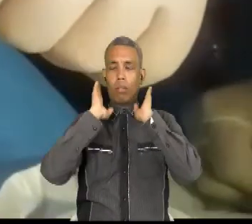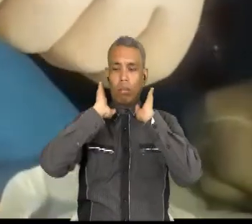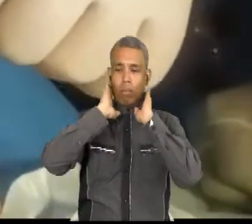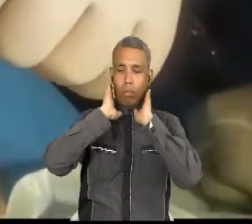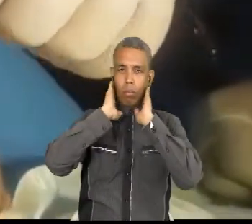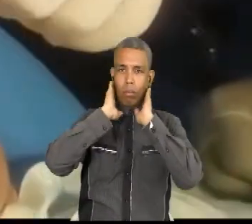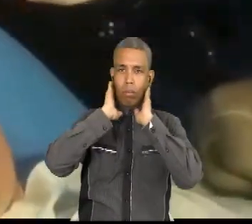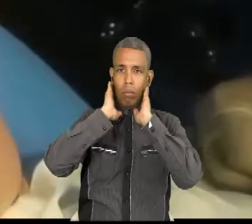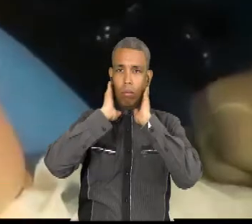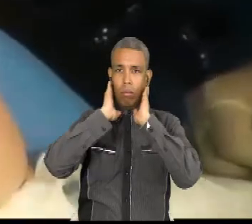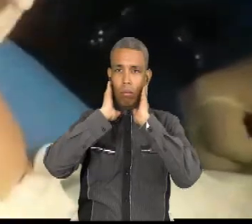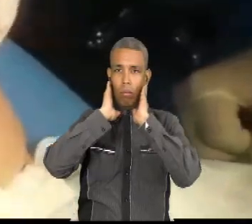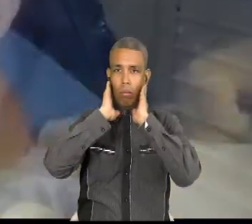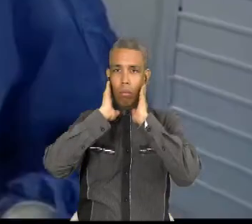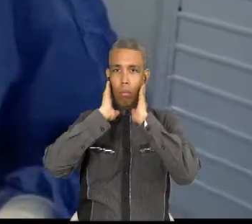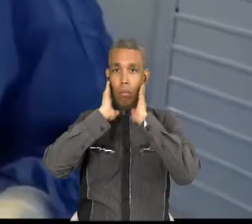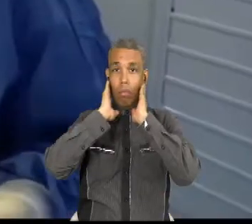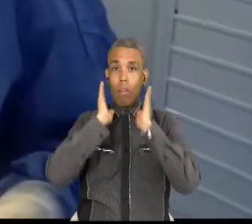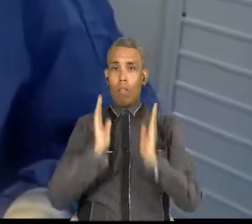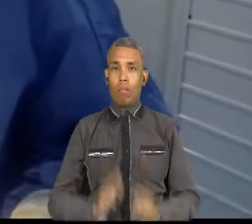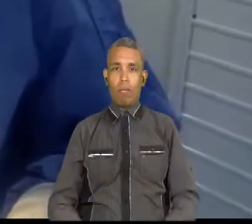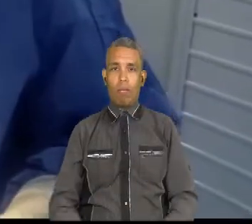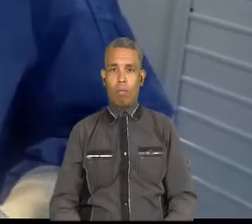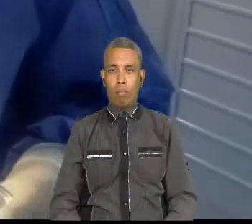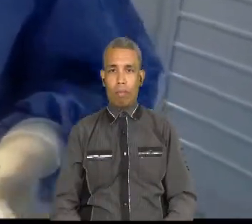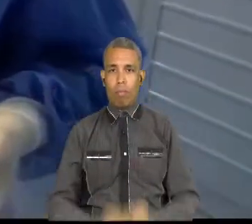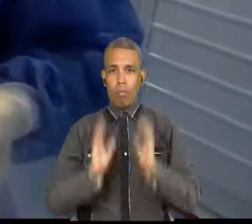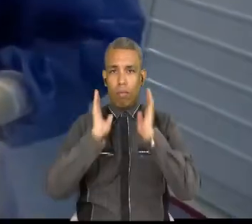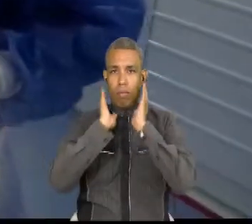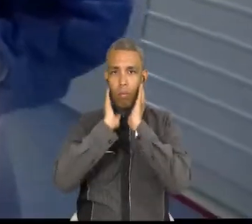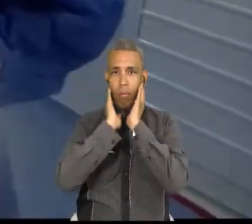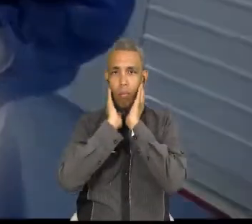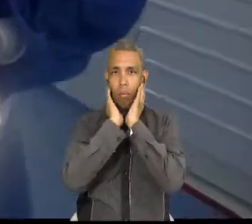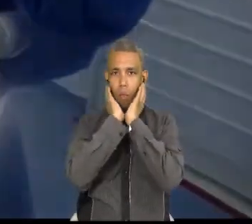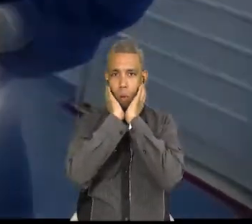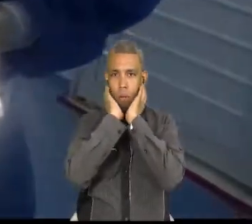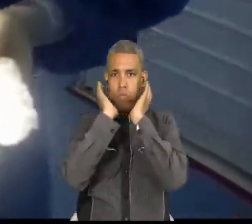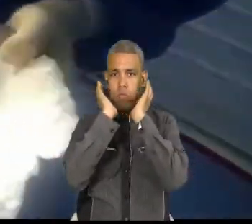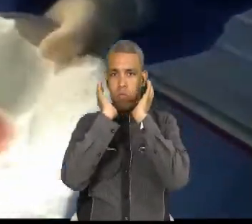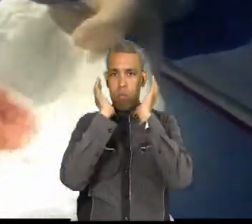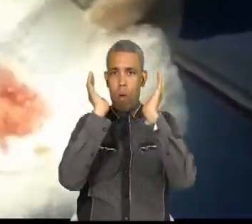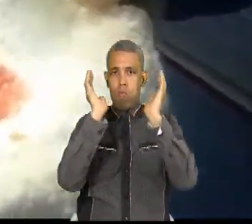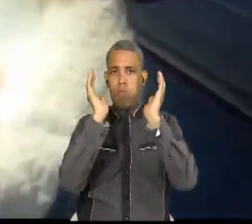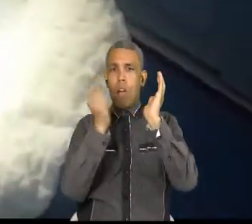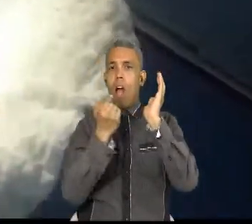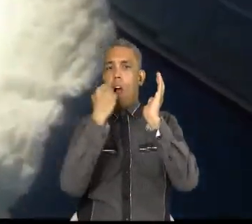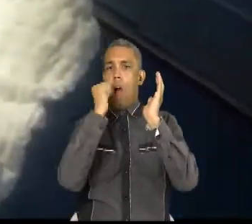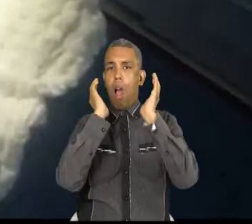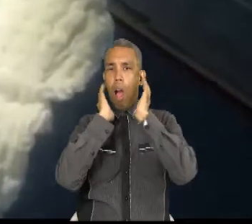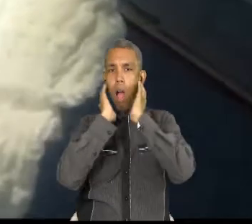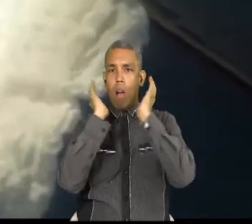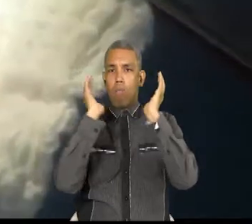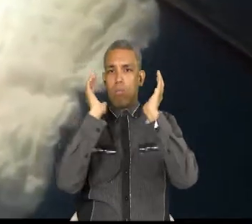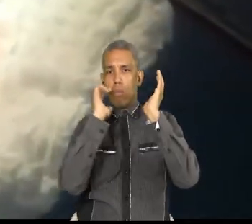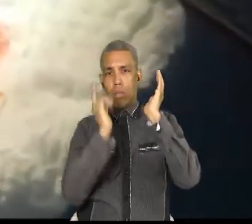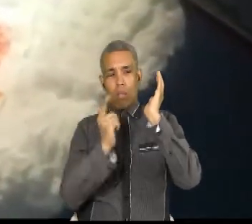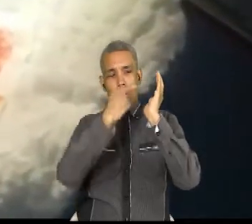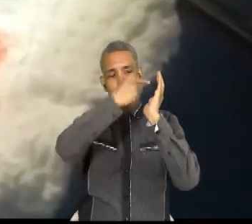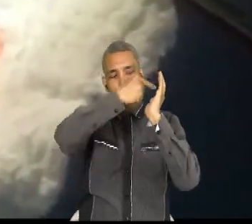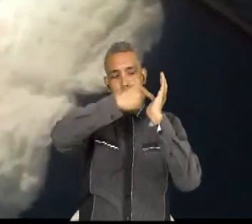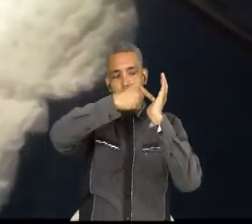las mejillas. Ya hemos terminado la bichectomía. Acá está la grasita que se sacó, acá se puede